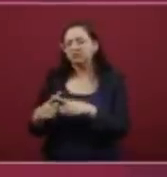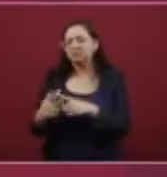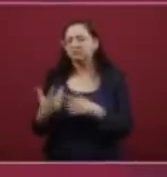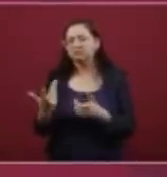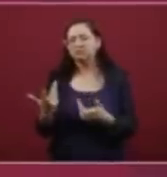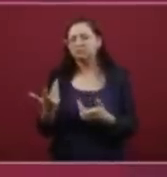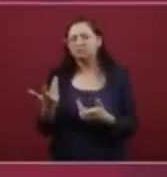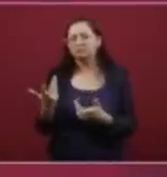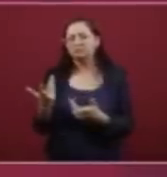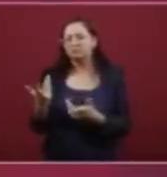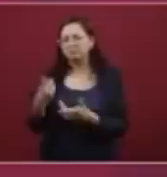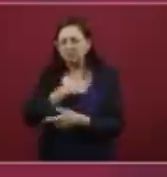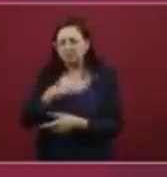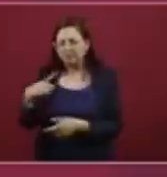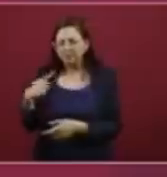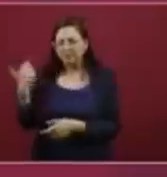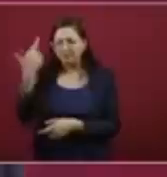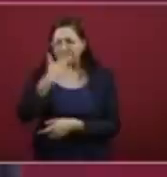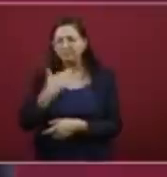si no hay